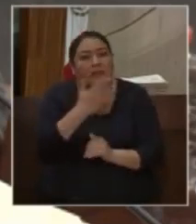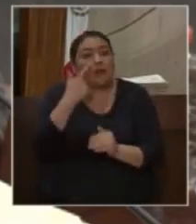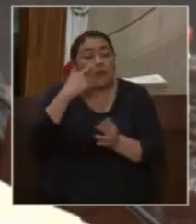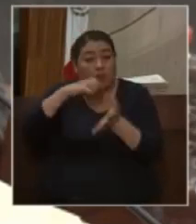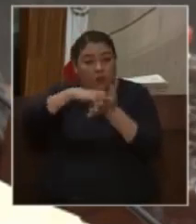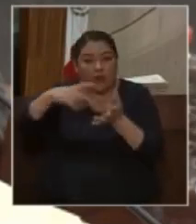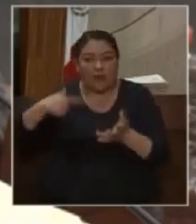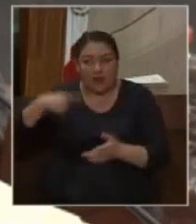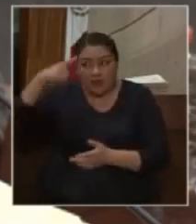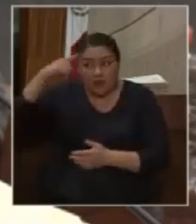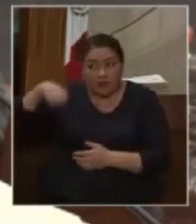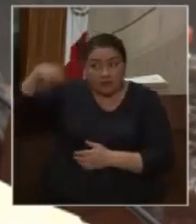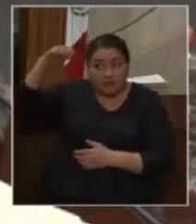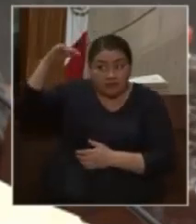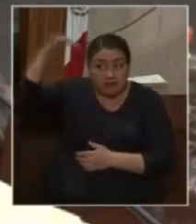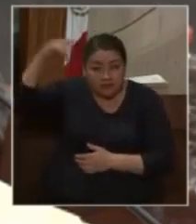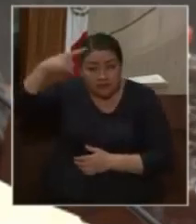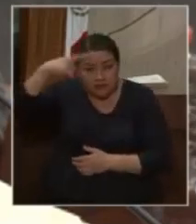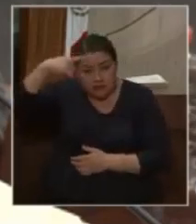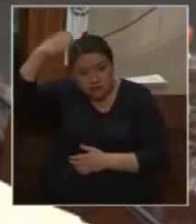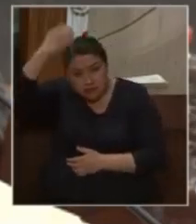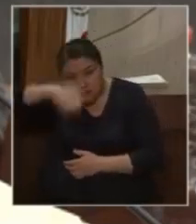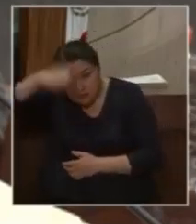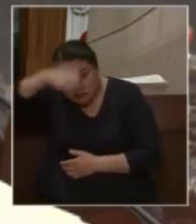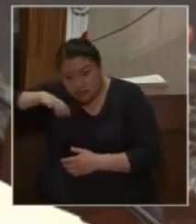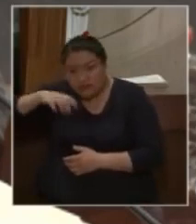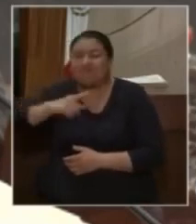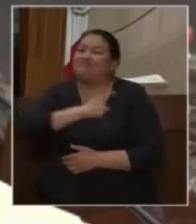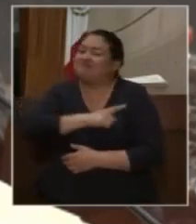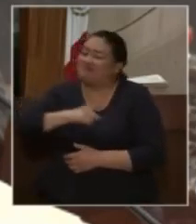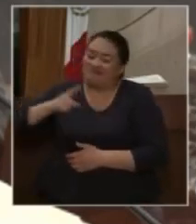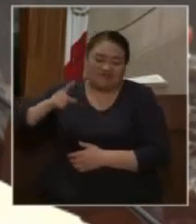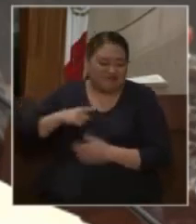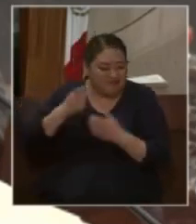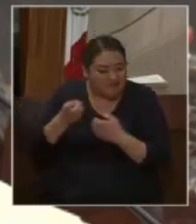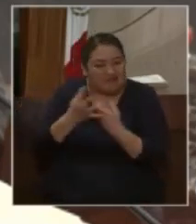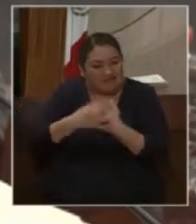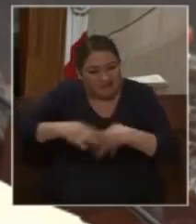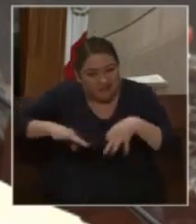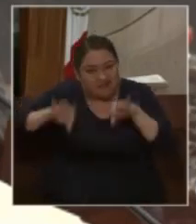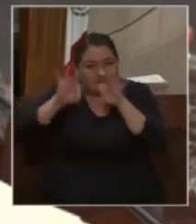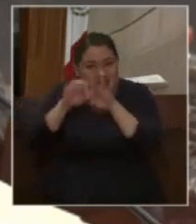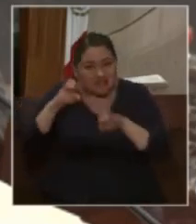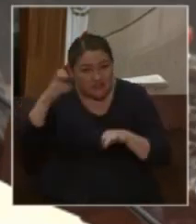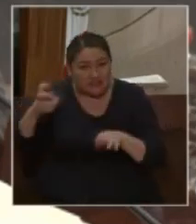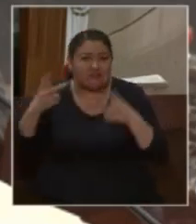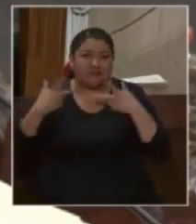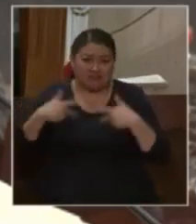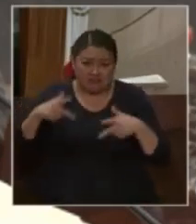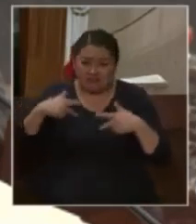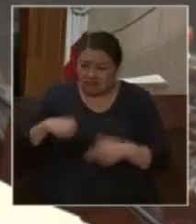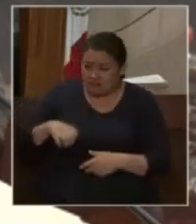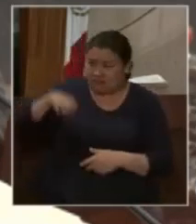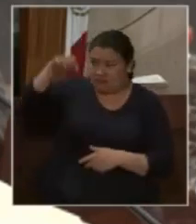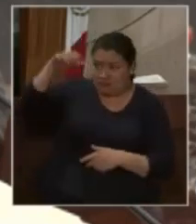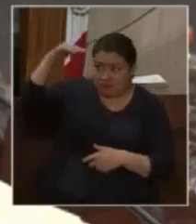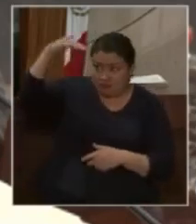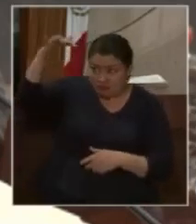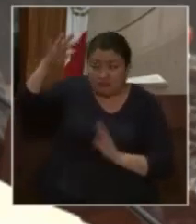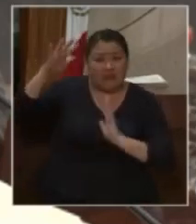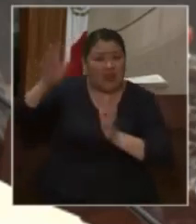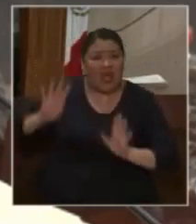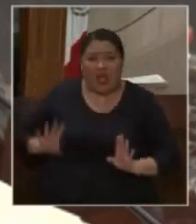calidades de madurez, capacidad, experiencia y profesionalismo son particularidades que ordinariamente poseen personas de una determinada